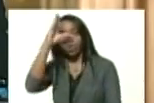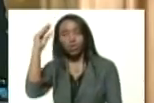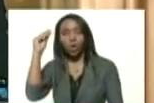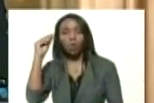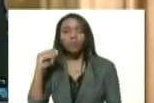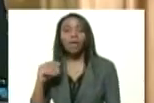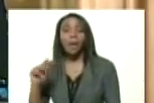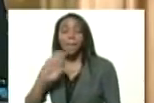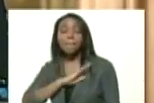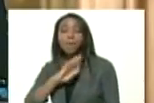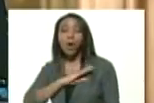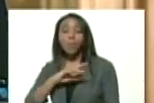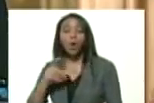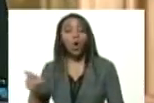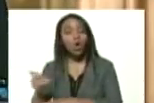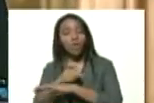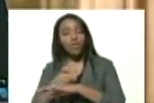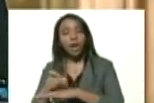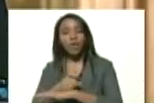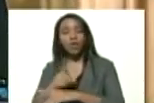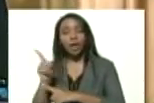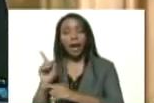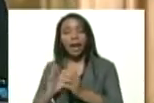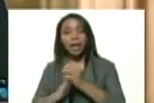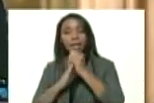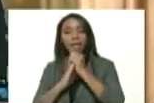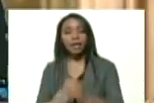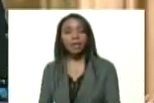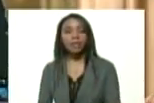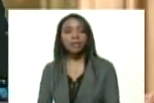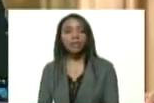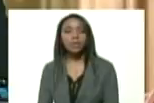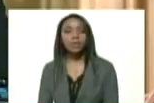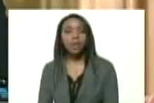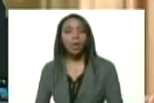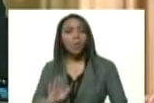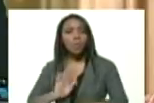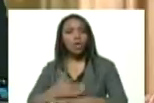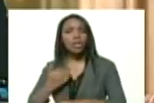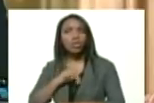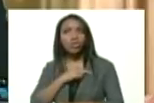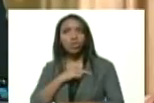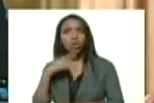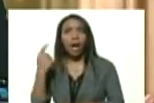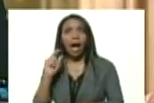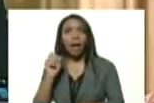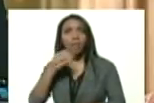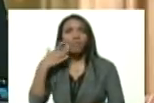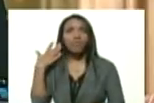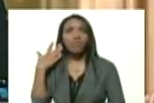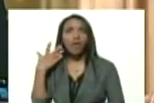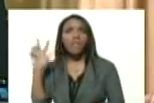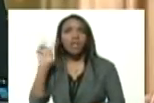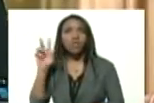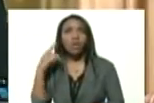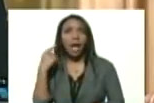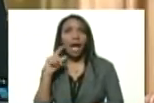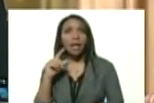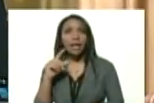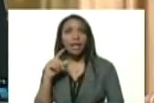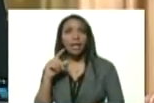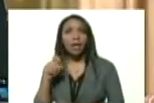es el propio gobierno que él encabeza porque nosotros tenemos nuestra moral intacta venezuela tiene el